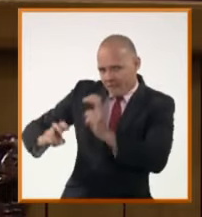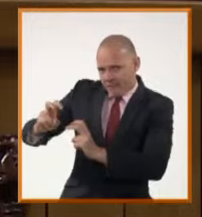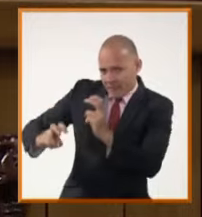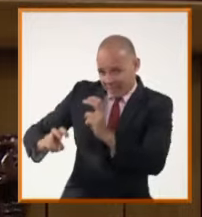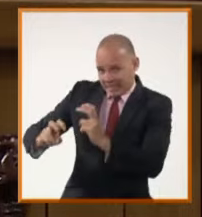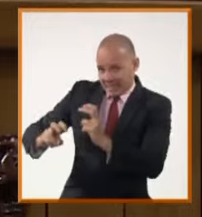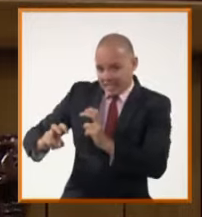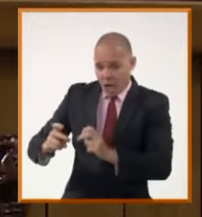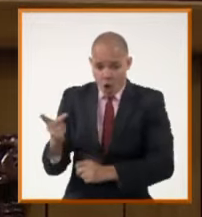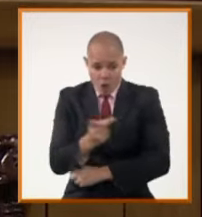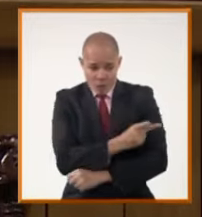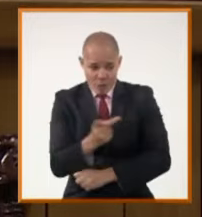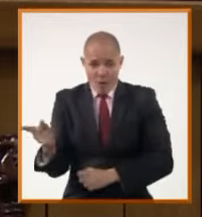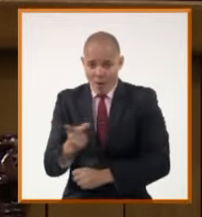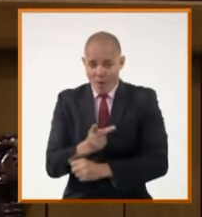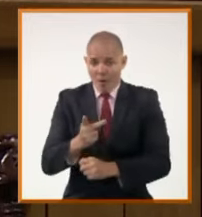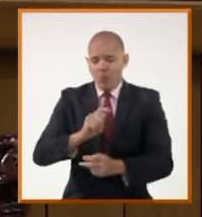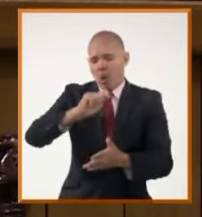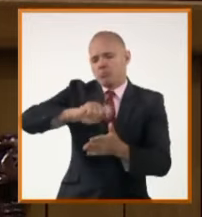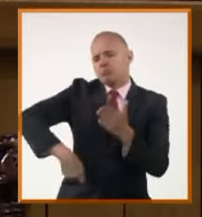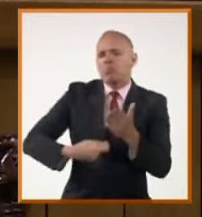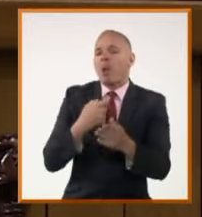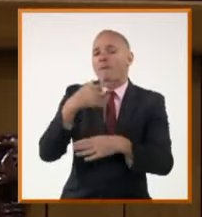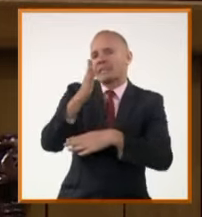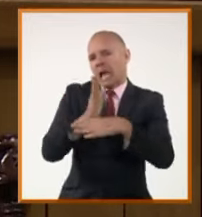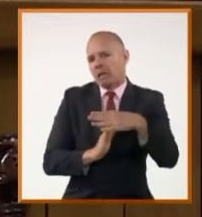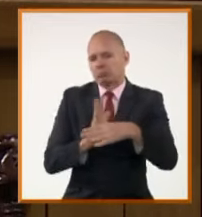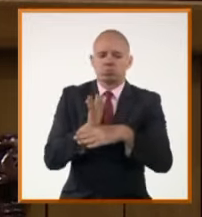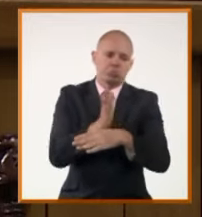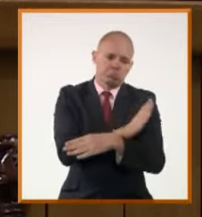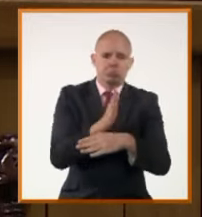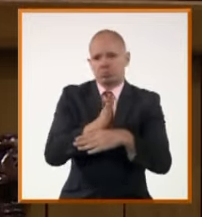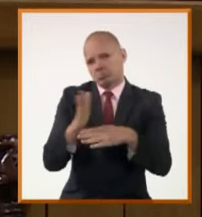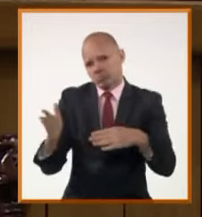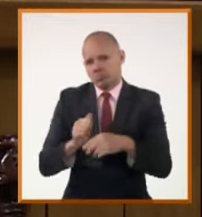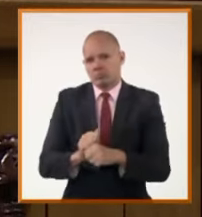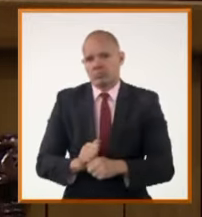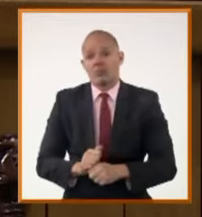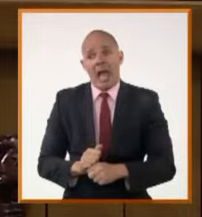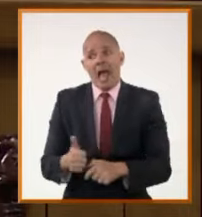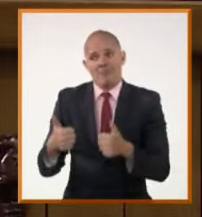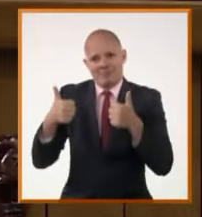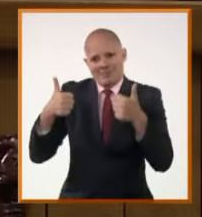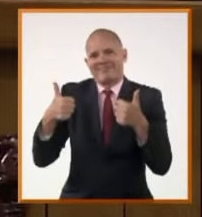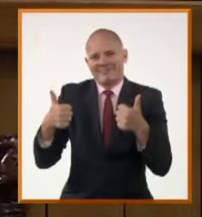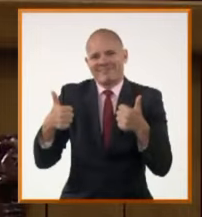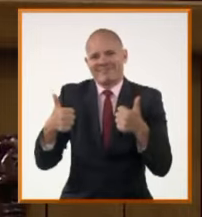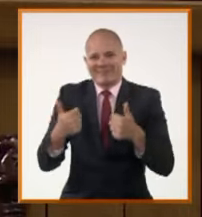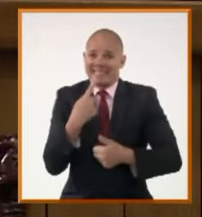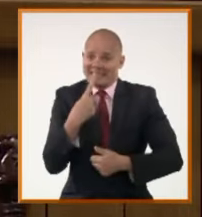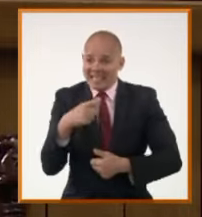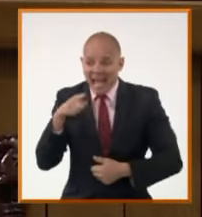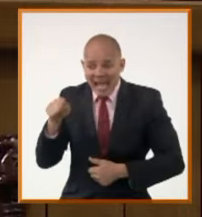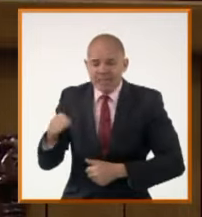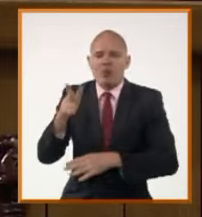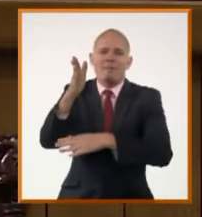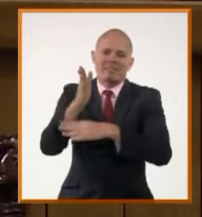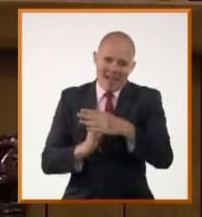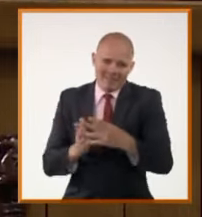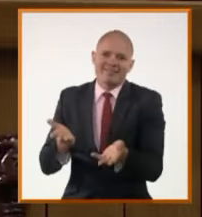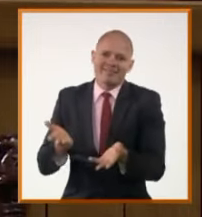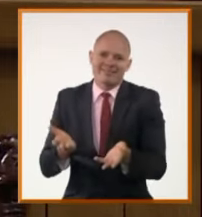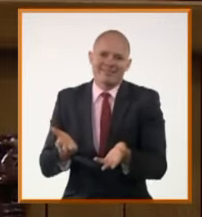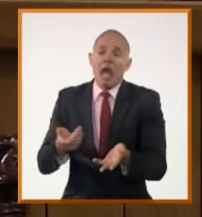los dos el taller y vamos a repartir beneficios. Eso es lo que nosotros queremos y eso es lo que me refería ahorita, que es rescatar